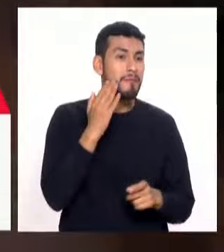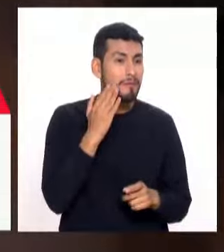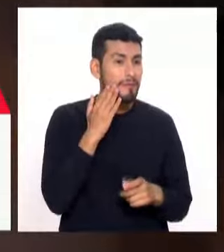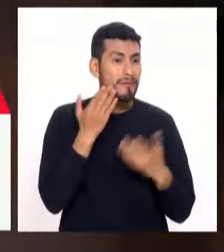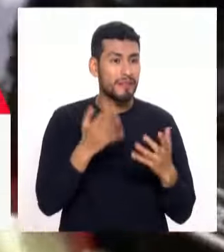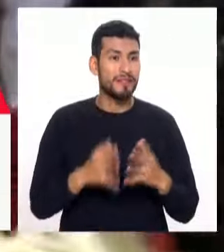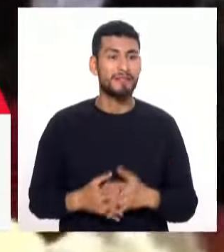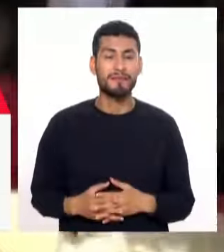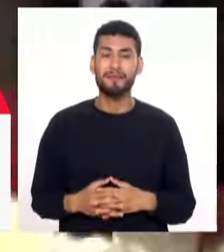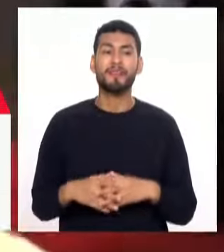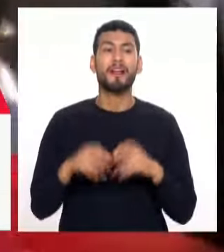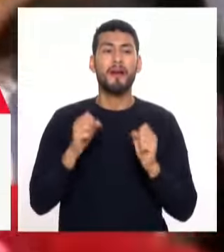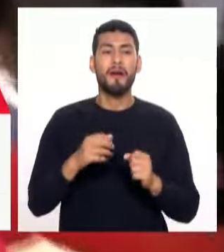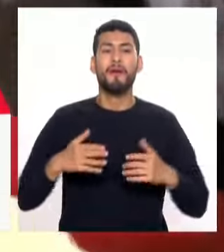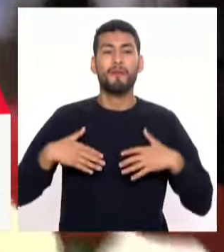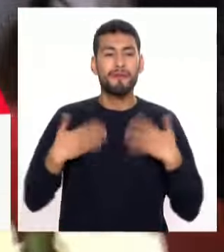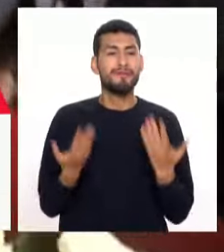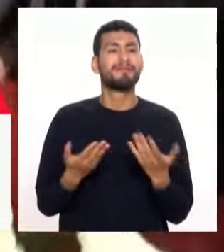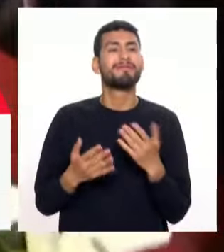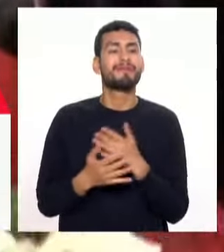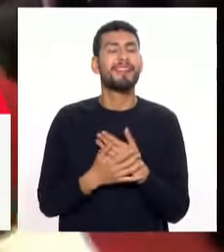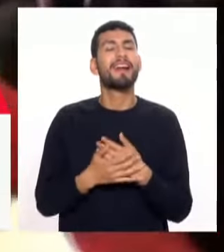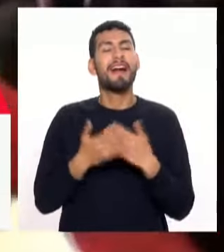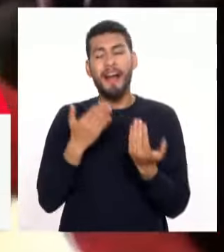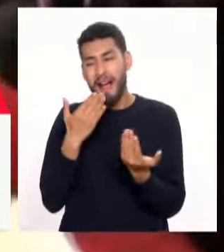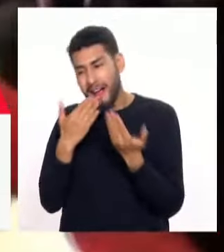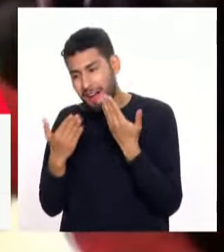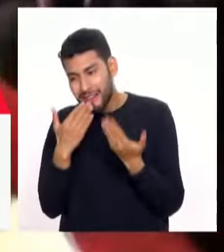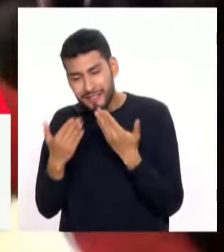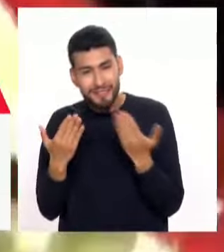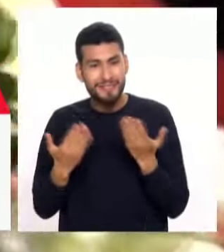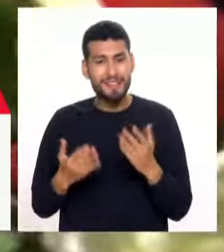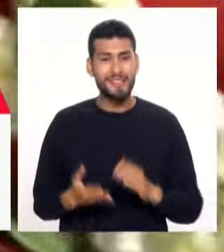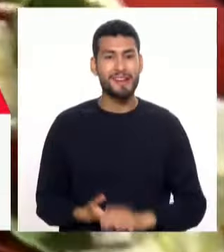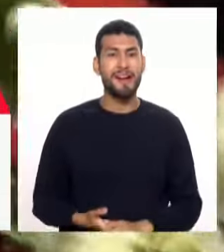de familia para poder conversar con